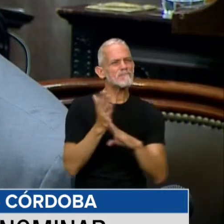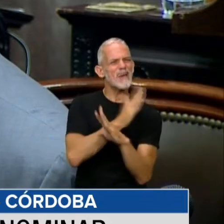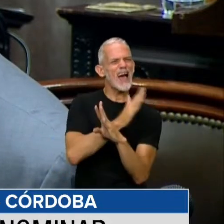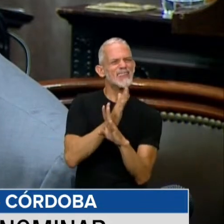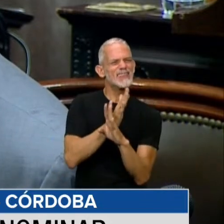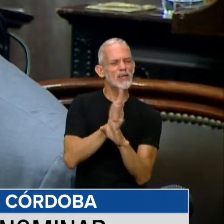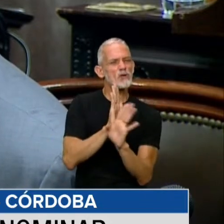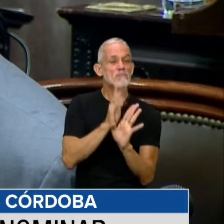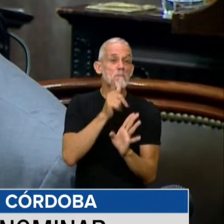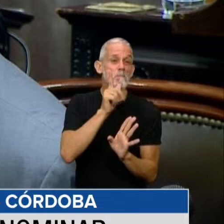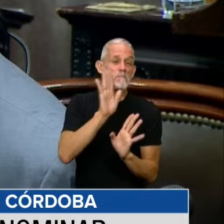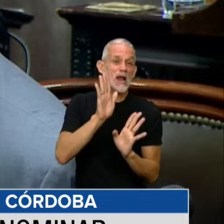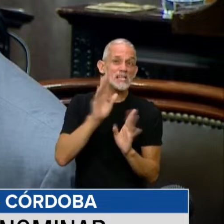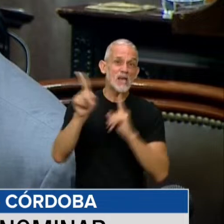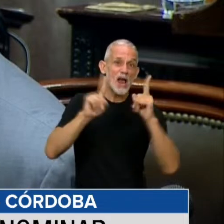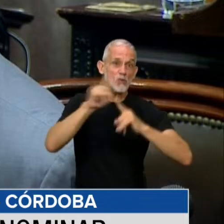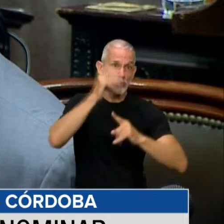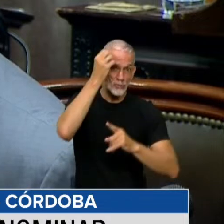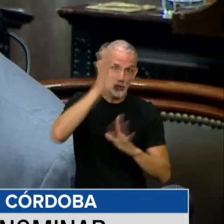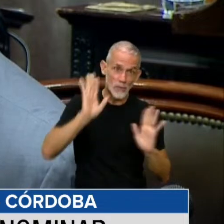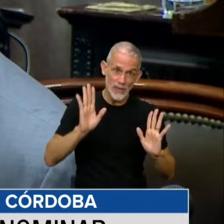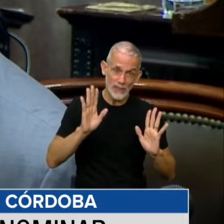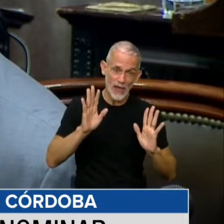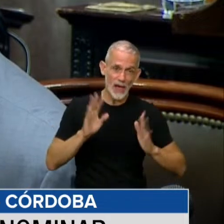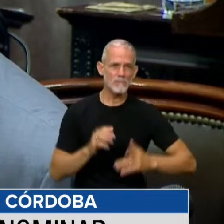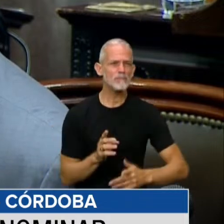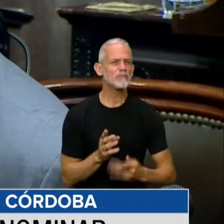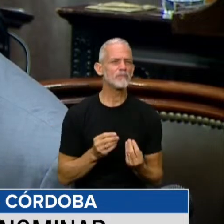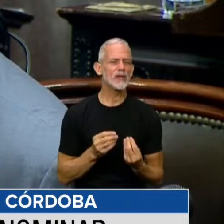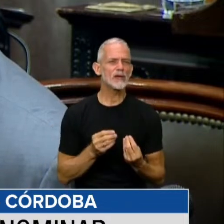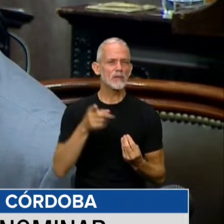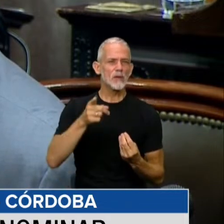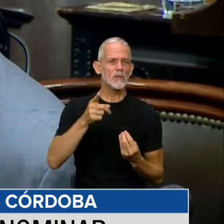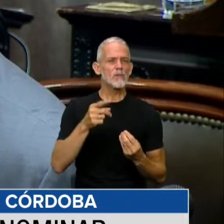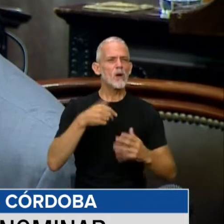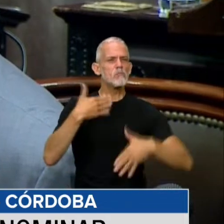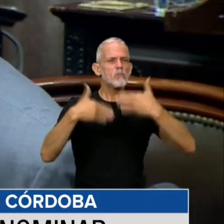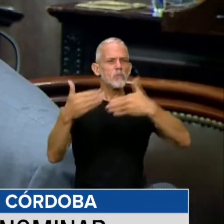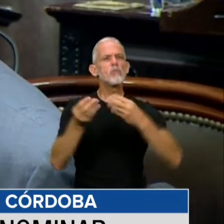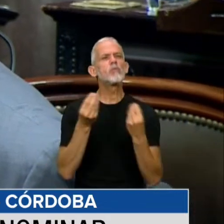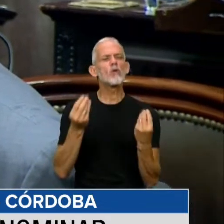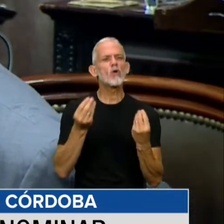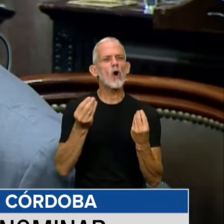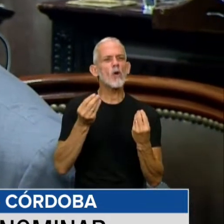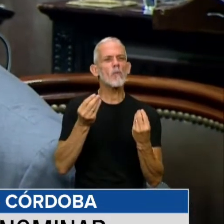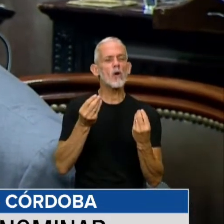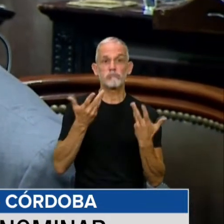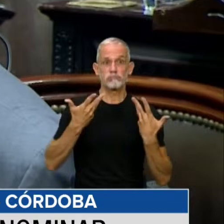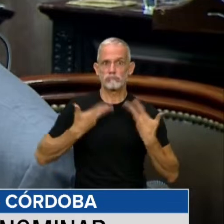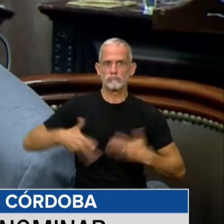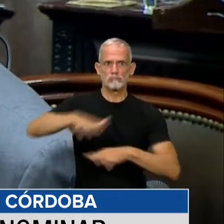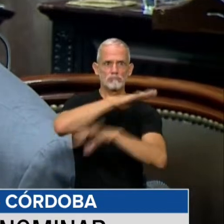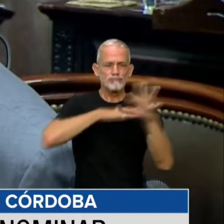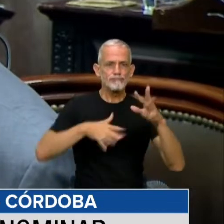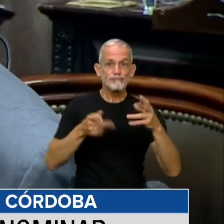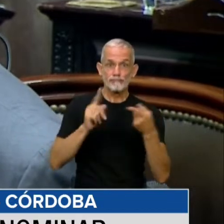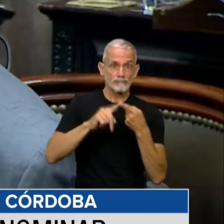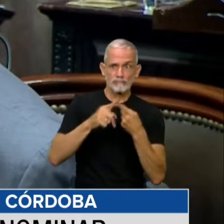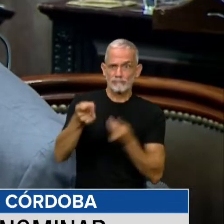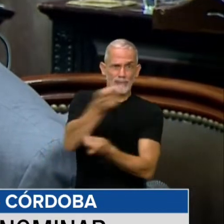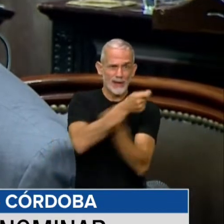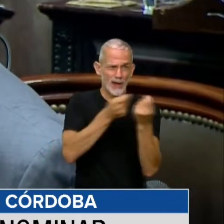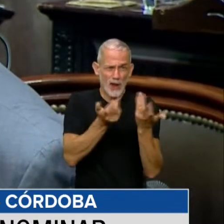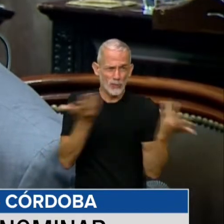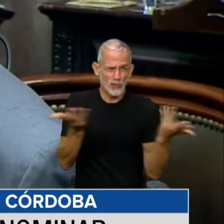antecede y que parece a algunos olvidar a el desenvolvimiento de las naturales negociaciones en